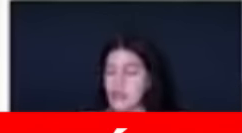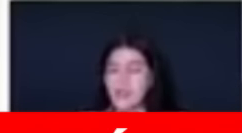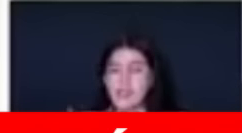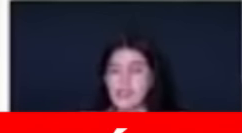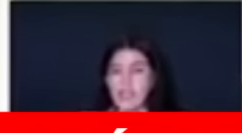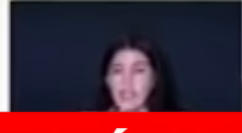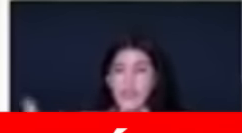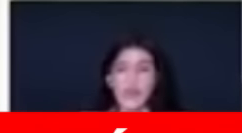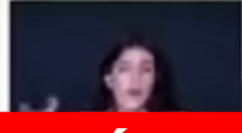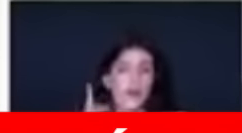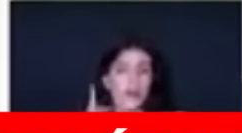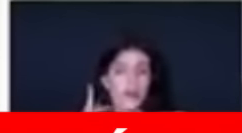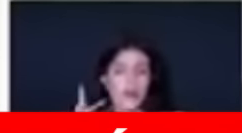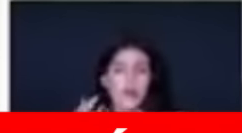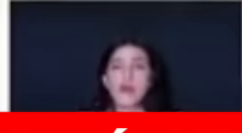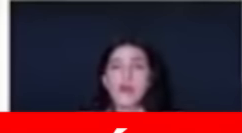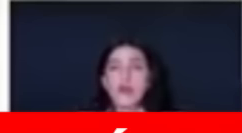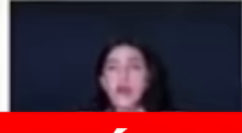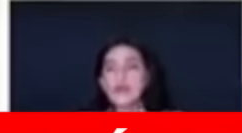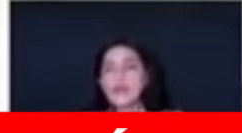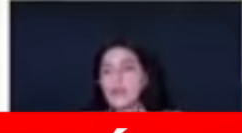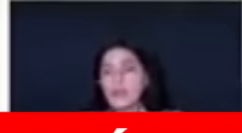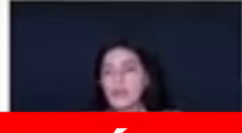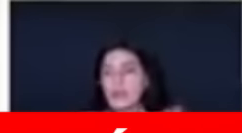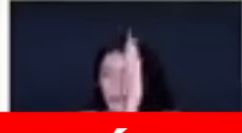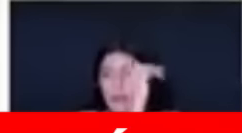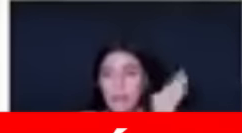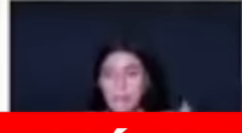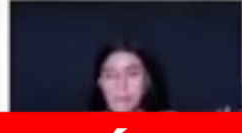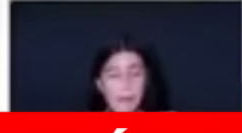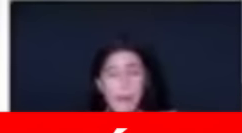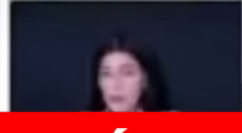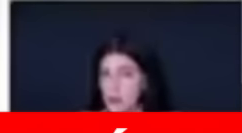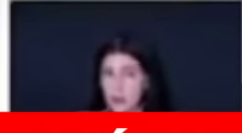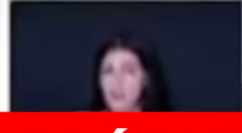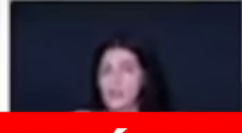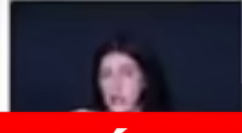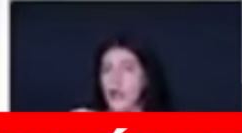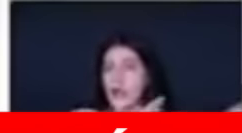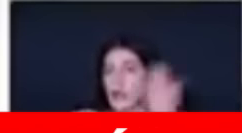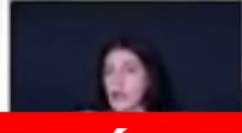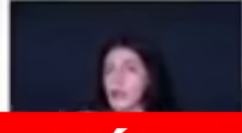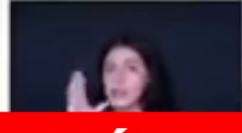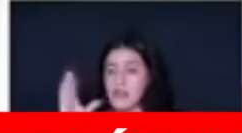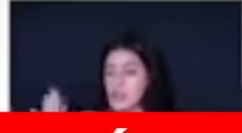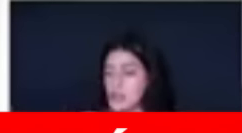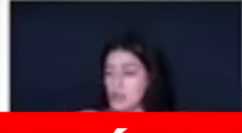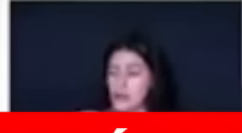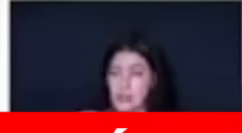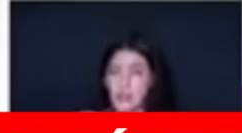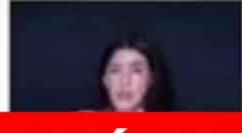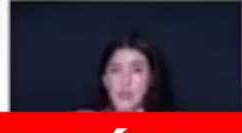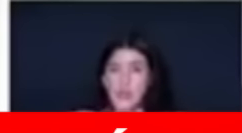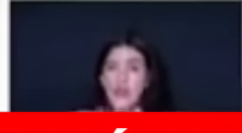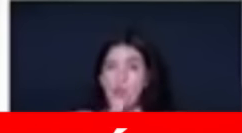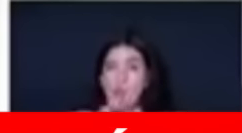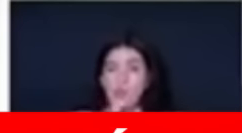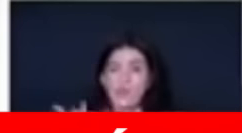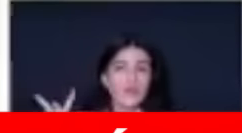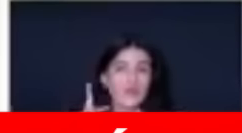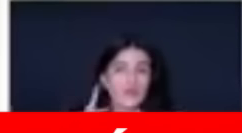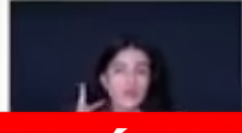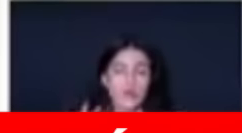el político haciendo pactos con el crimen, es el crimen que usa al político